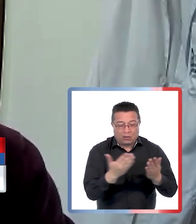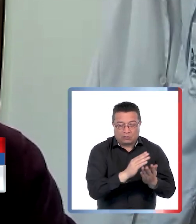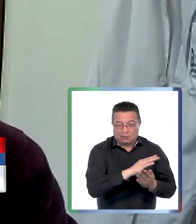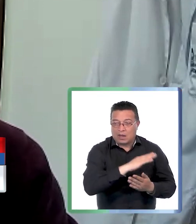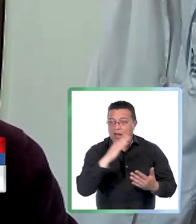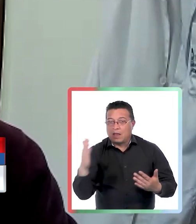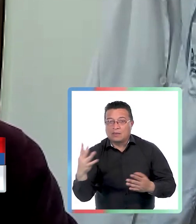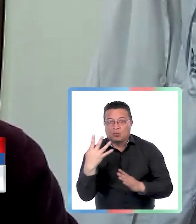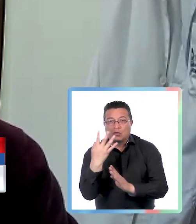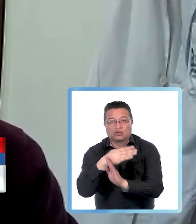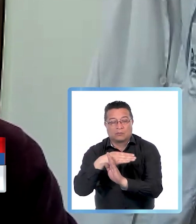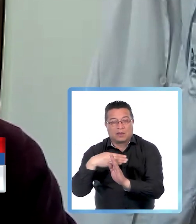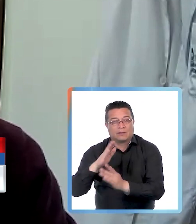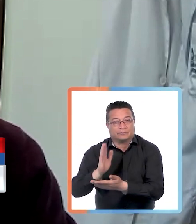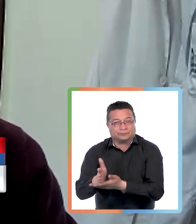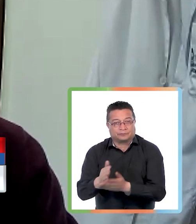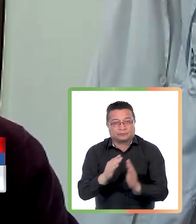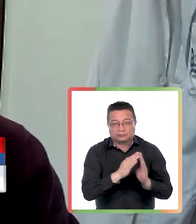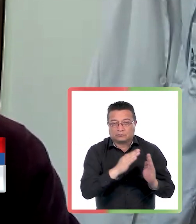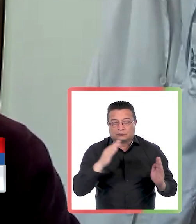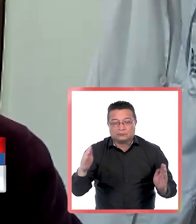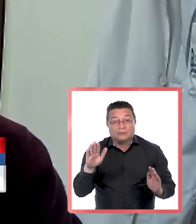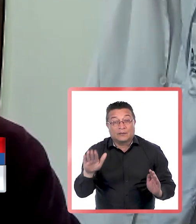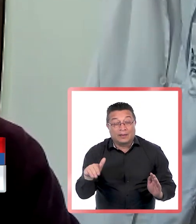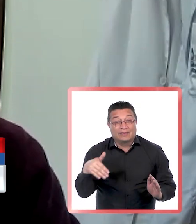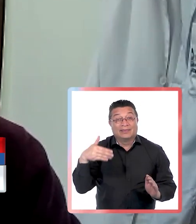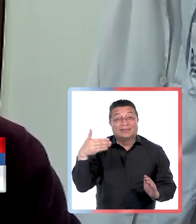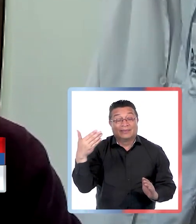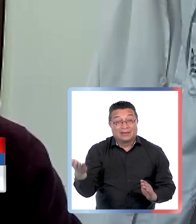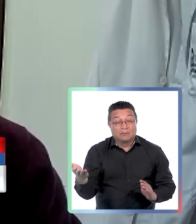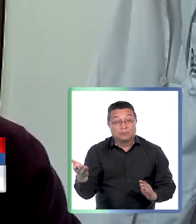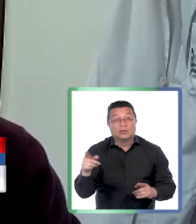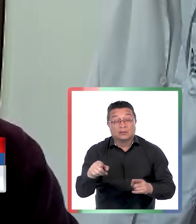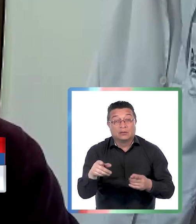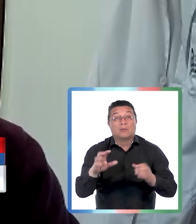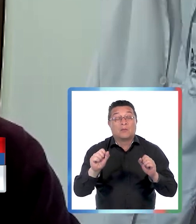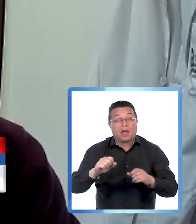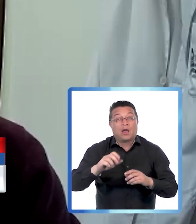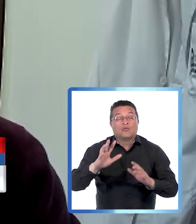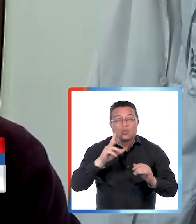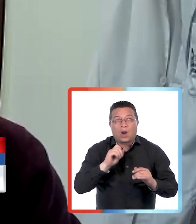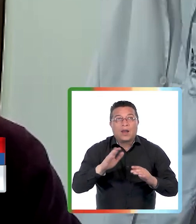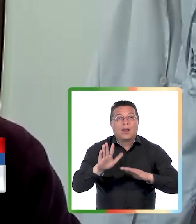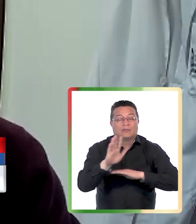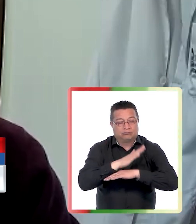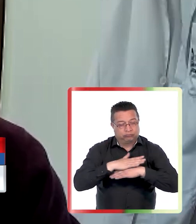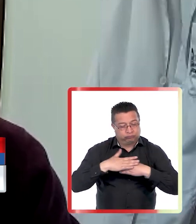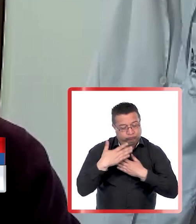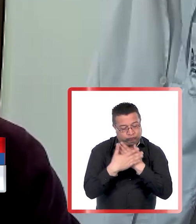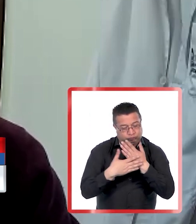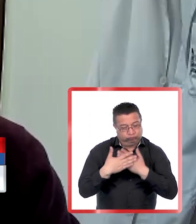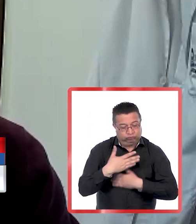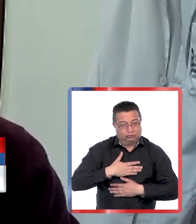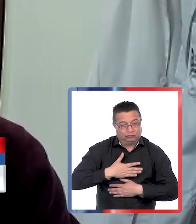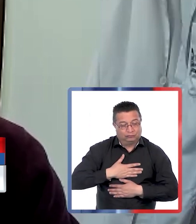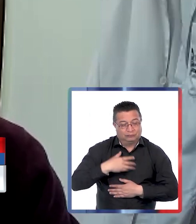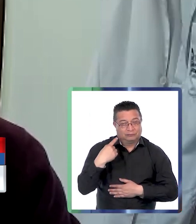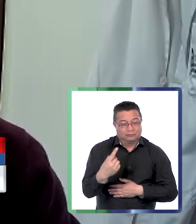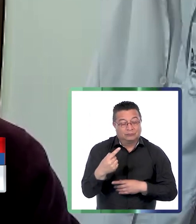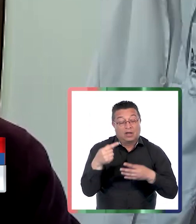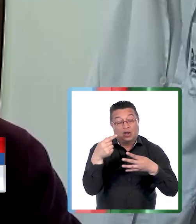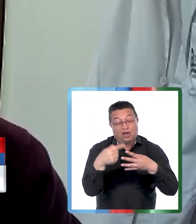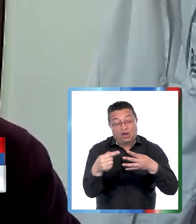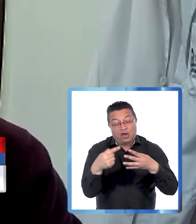el colegio y después corregir de forma preventiva, con chequeos médicos,